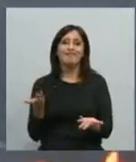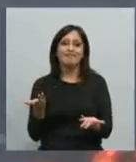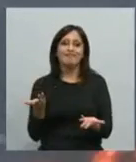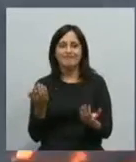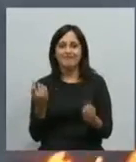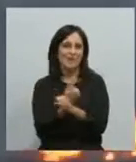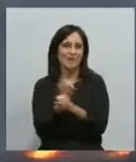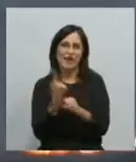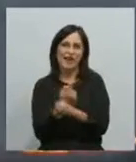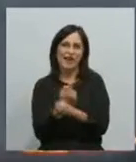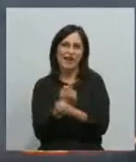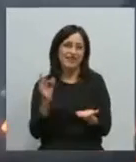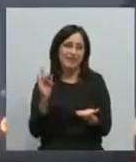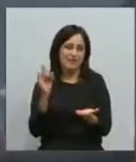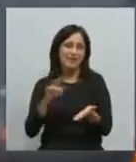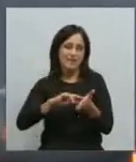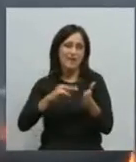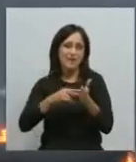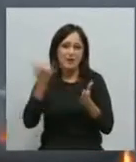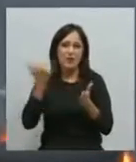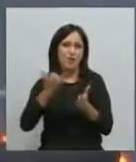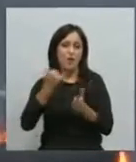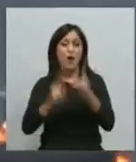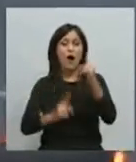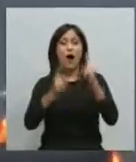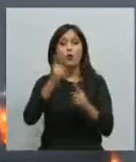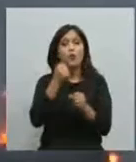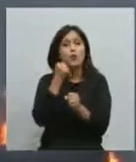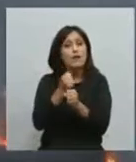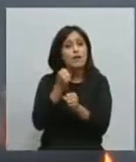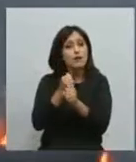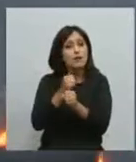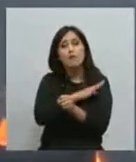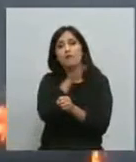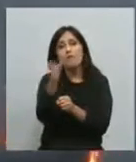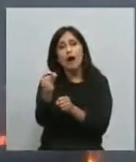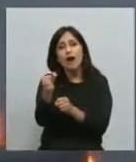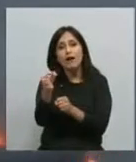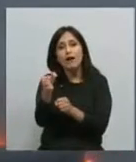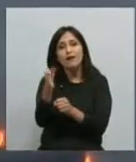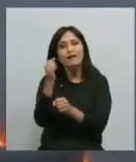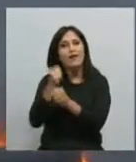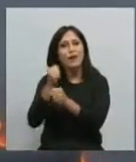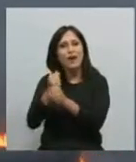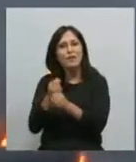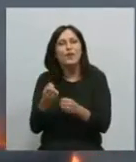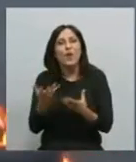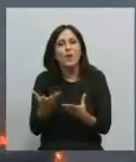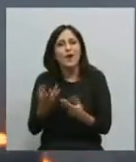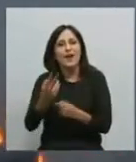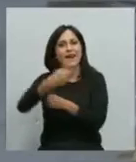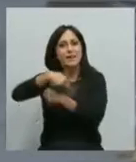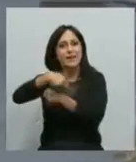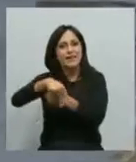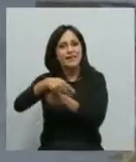de trabajar para los choferes que tienen que llevar el pan a la casa pero también no aprovecharse no que lamentablemente hubo denuncias de las dos